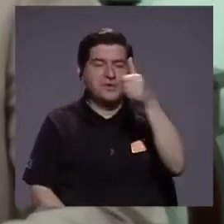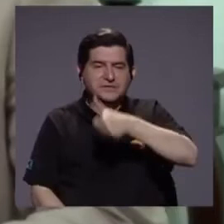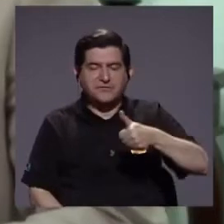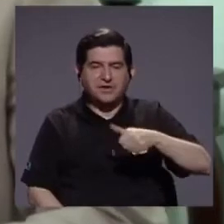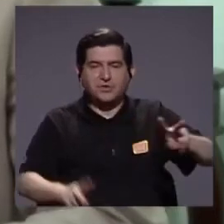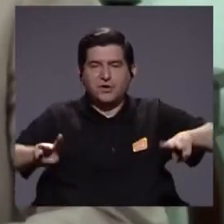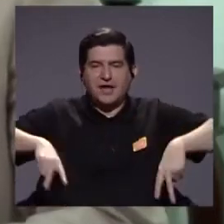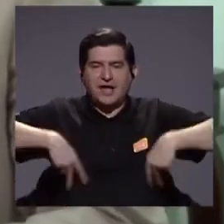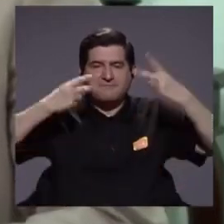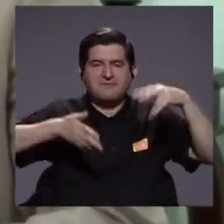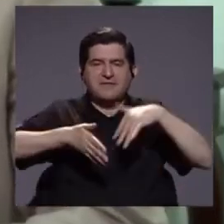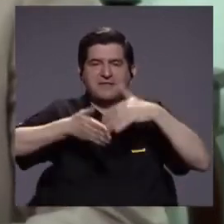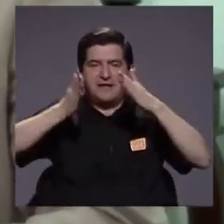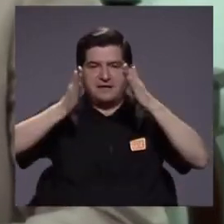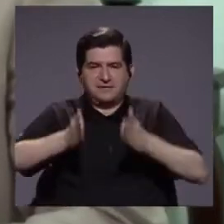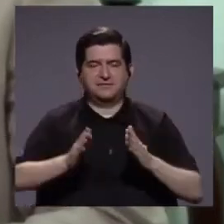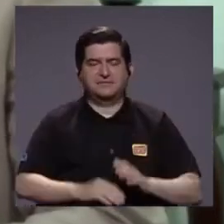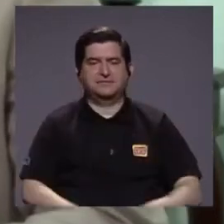Estudiantil.